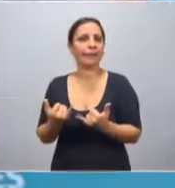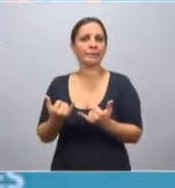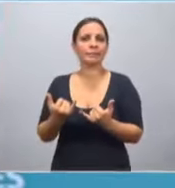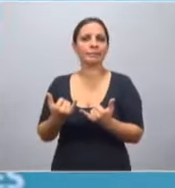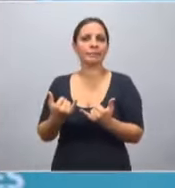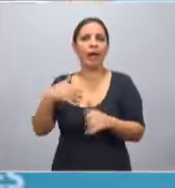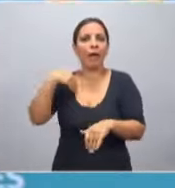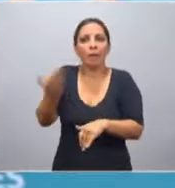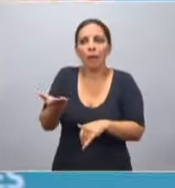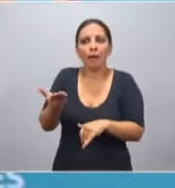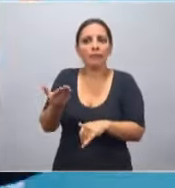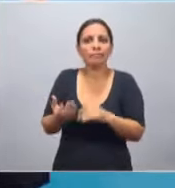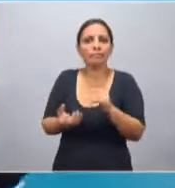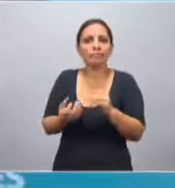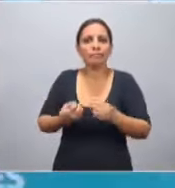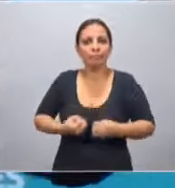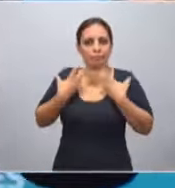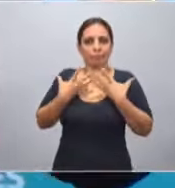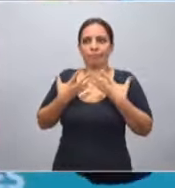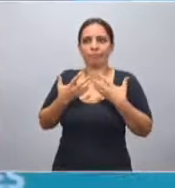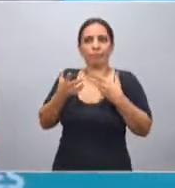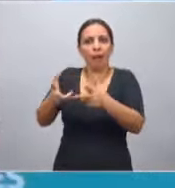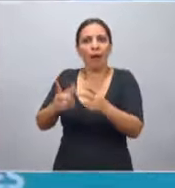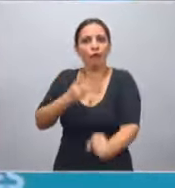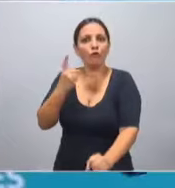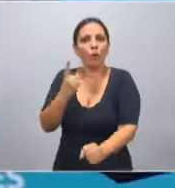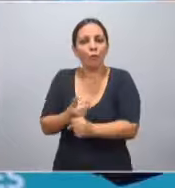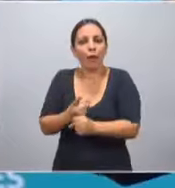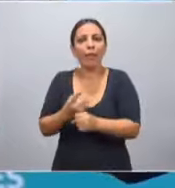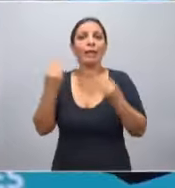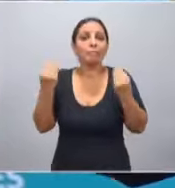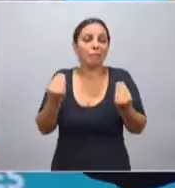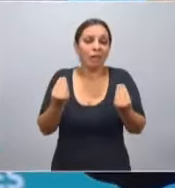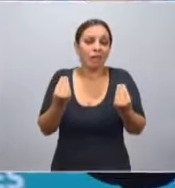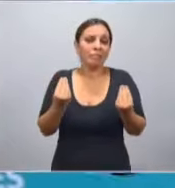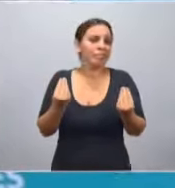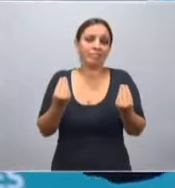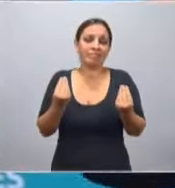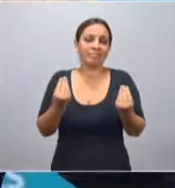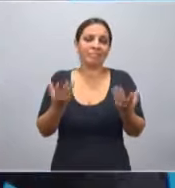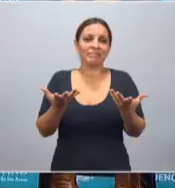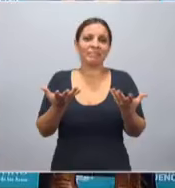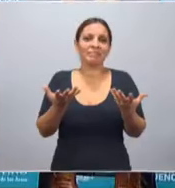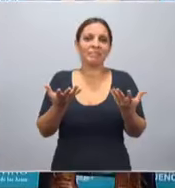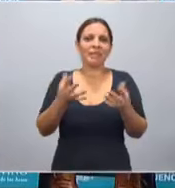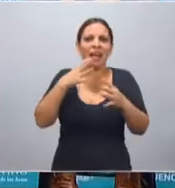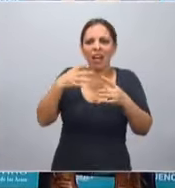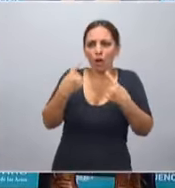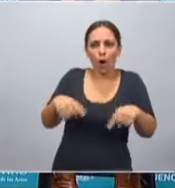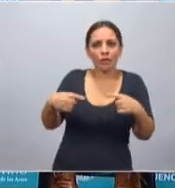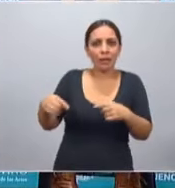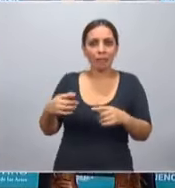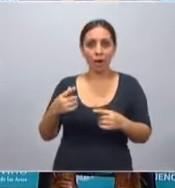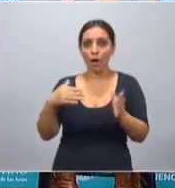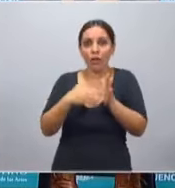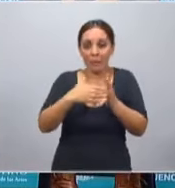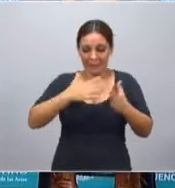no tenga las condiciones y el medio para expresarla por una cuestión totalmente totalmente separada de su voluntad y de